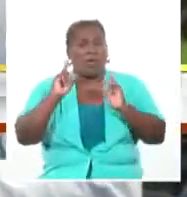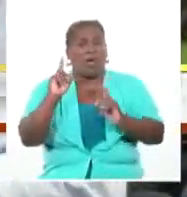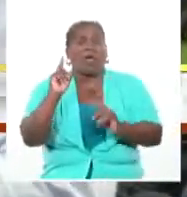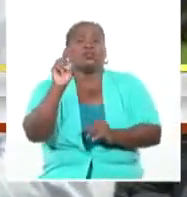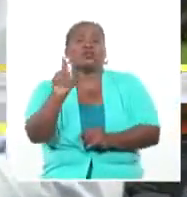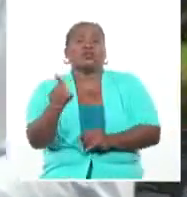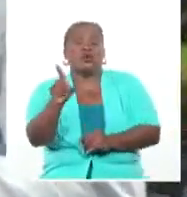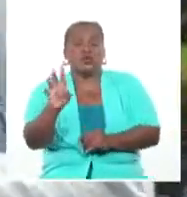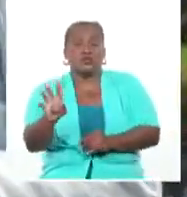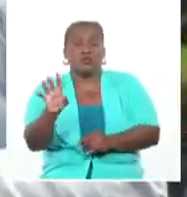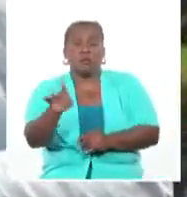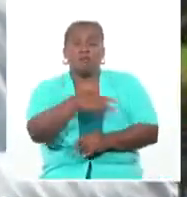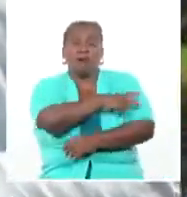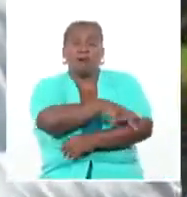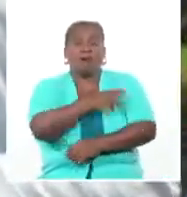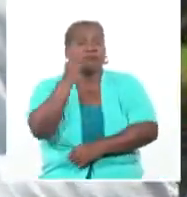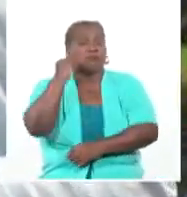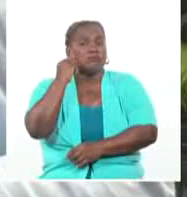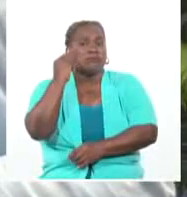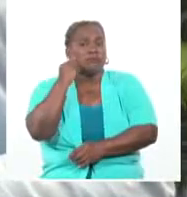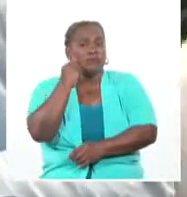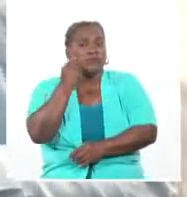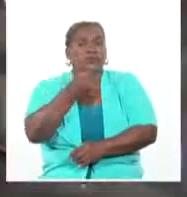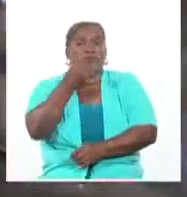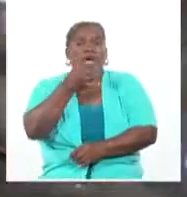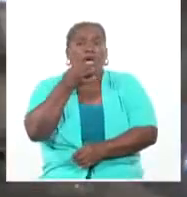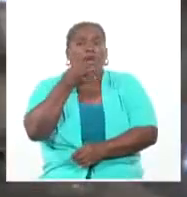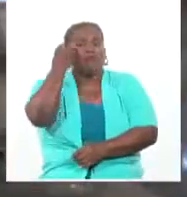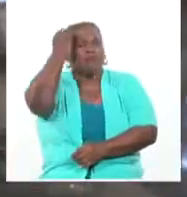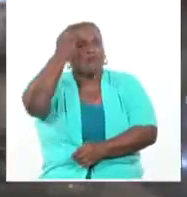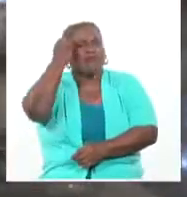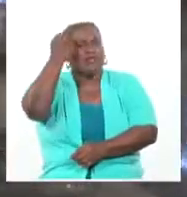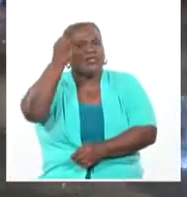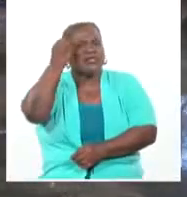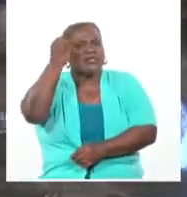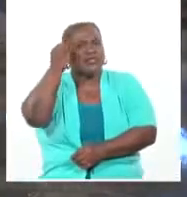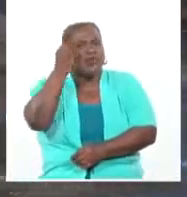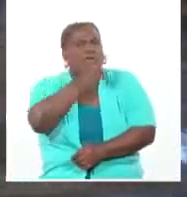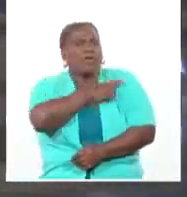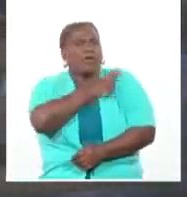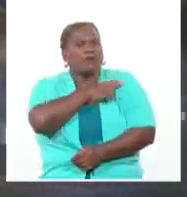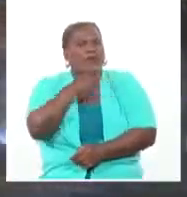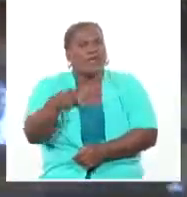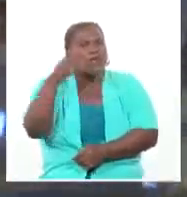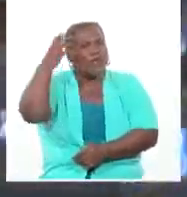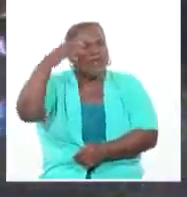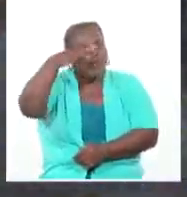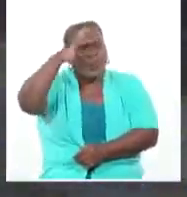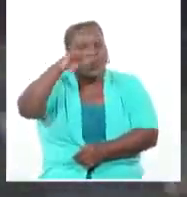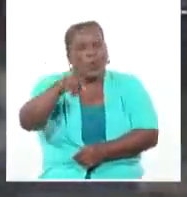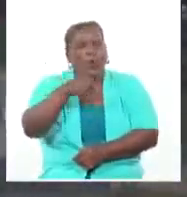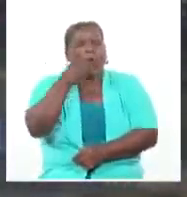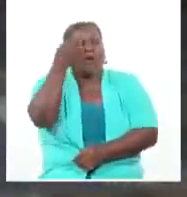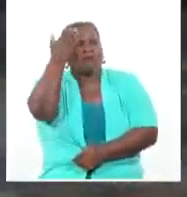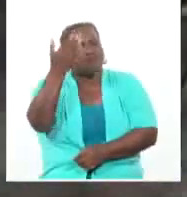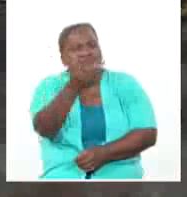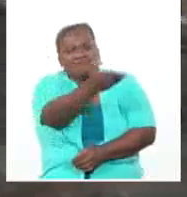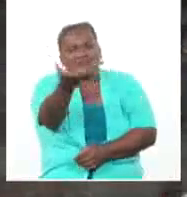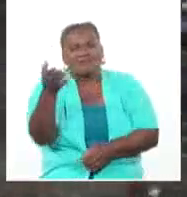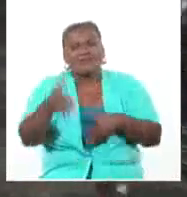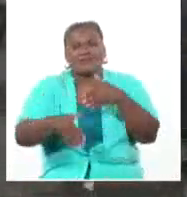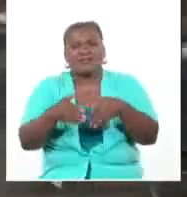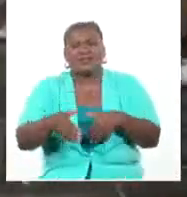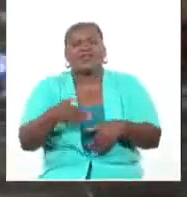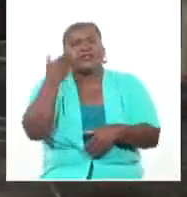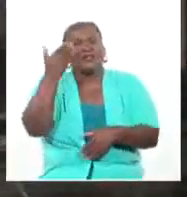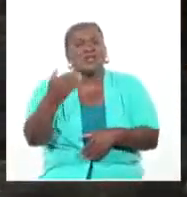países escucharon las reflexiones del jefe de Estado cubano, quien agradeció su presencia en Cuba y valoró esta segunda edición del